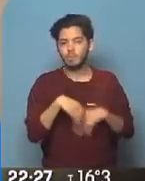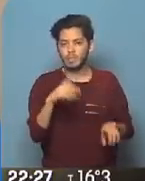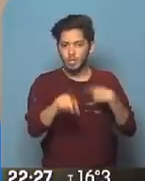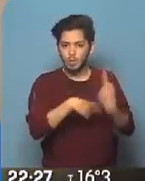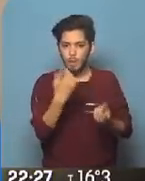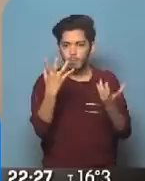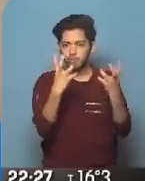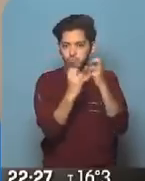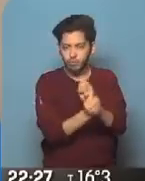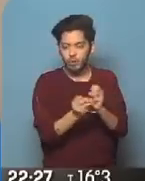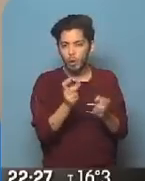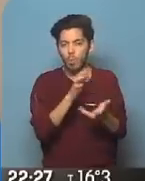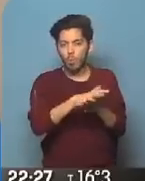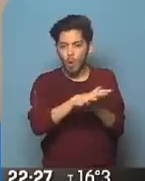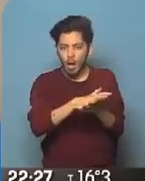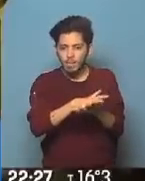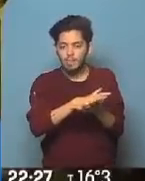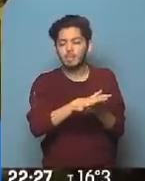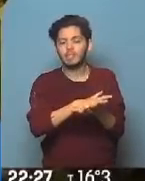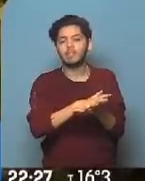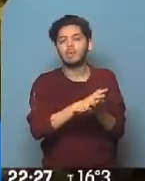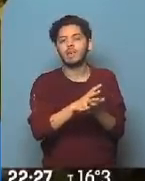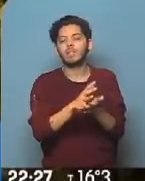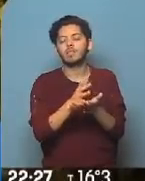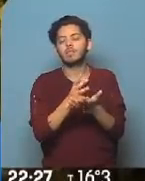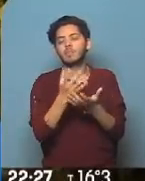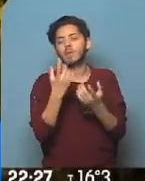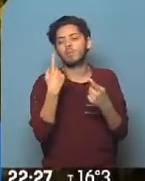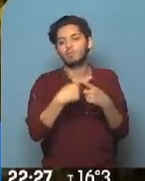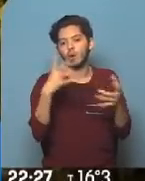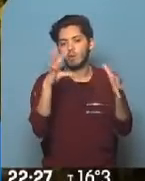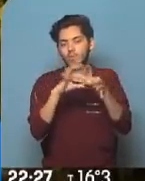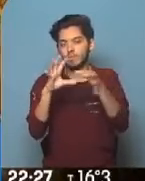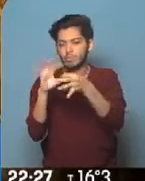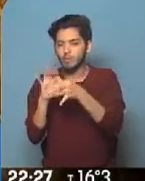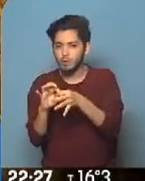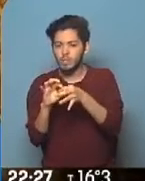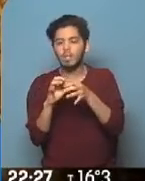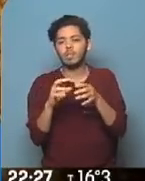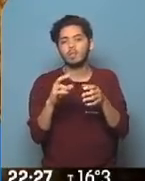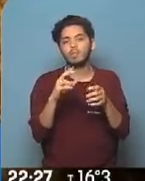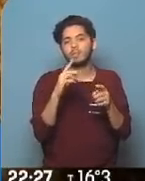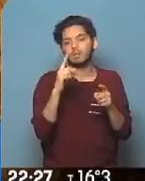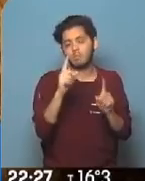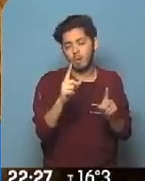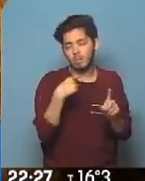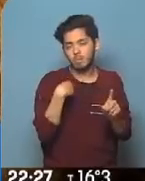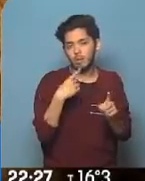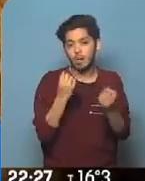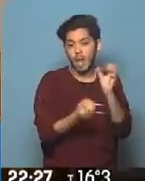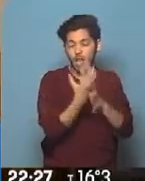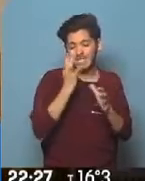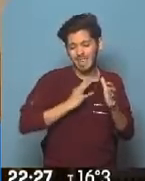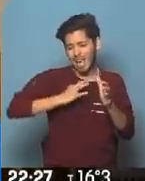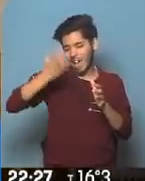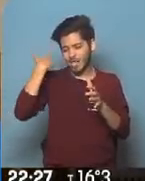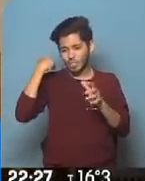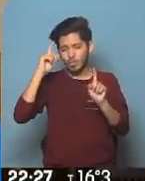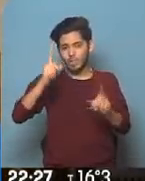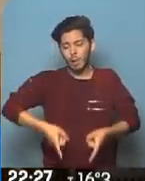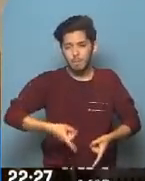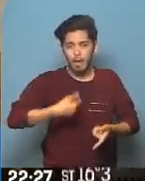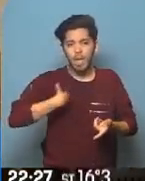exterior estadounidense consolidados desde hace años y respetados por sucesivas administraciones tanto demócratas